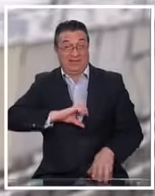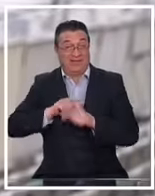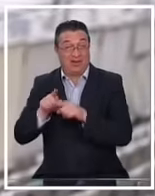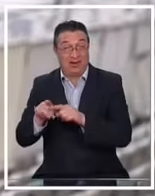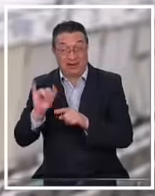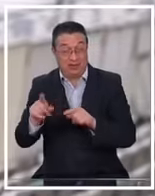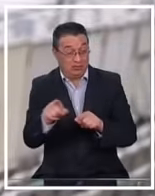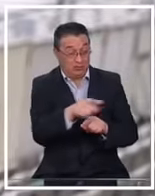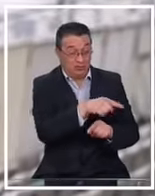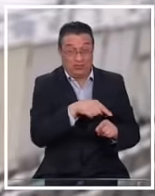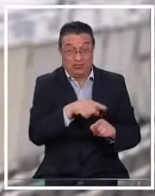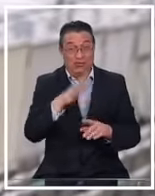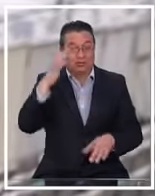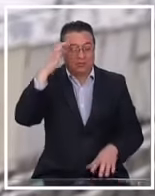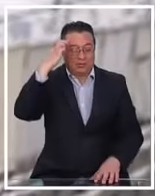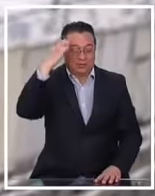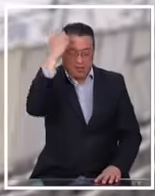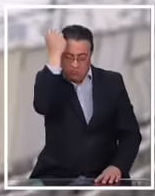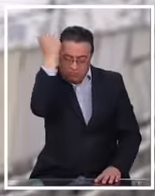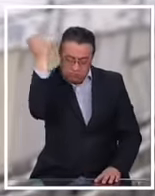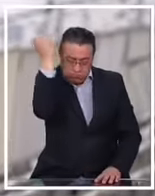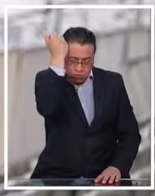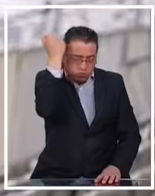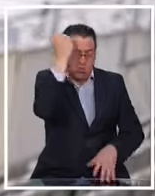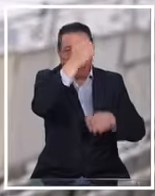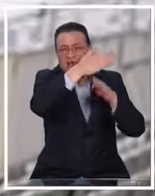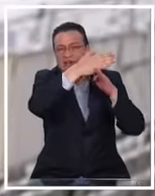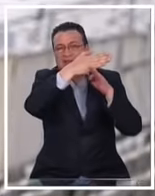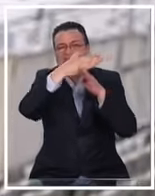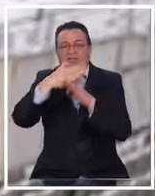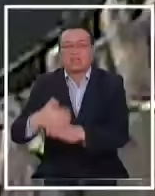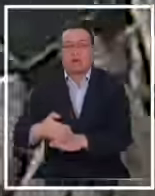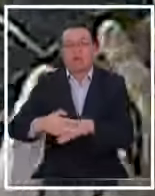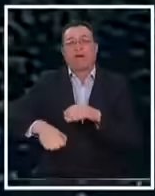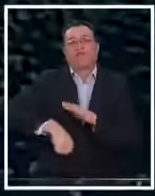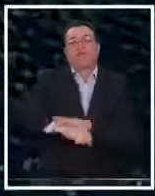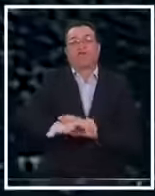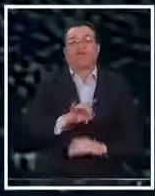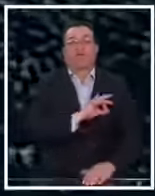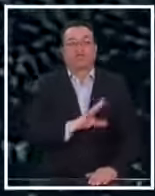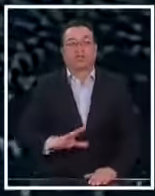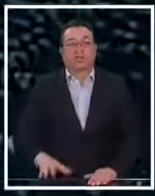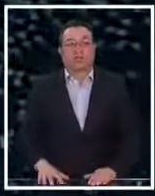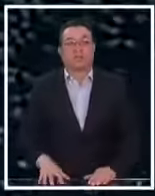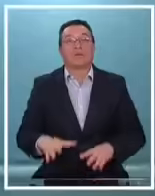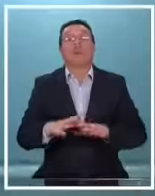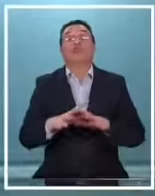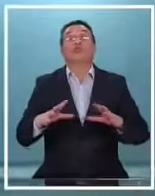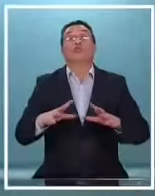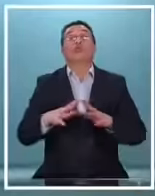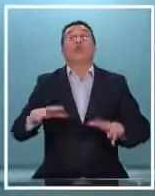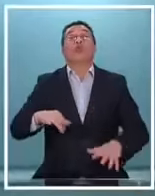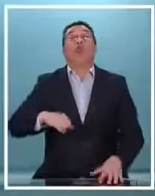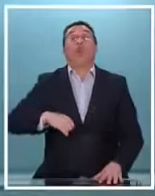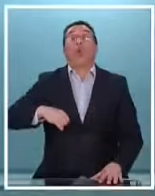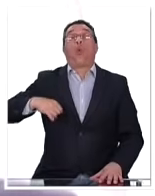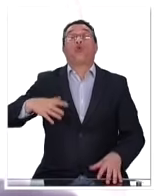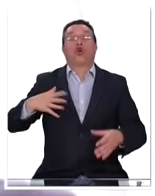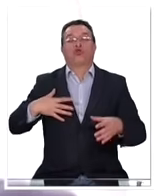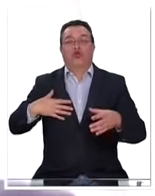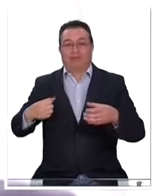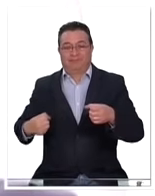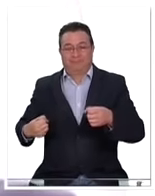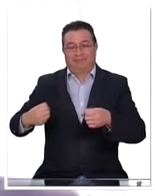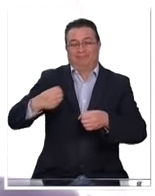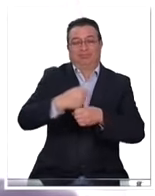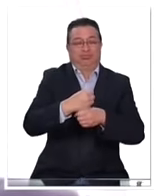muchachos quedaron grabados para siempre en la historia del fútbol chileno. Estoy muy, muy orgulloso porque fui parte